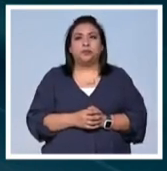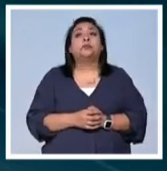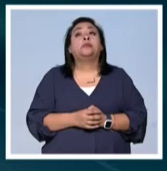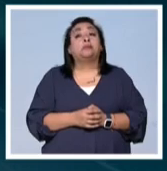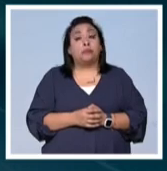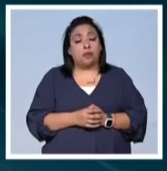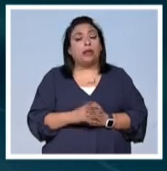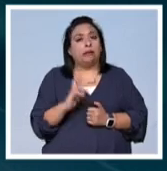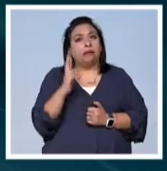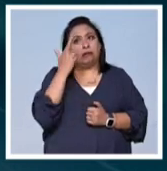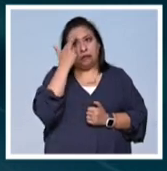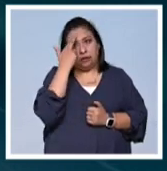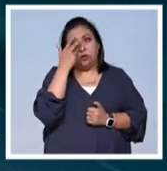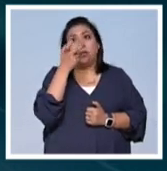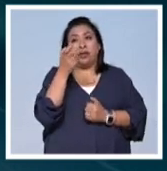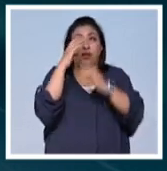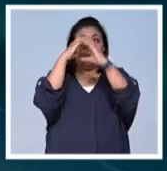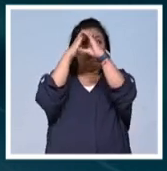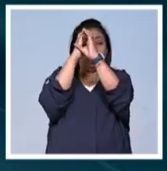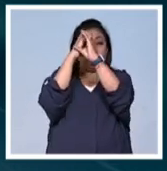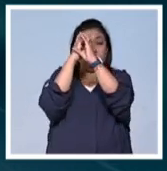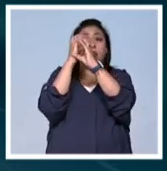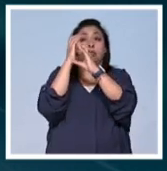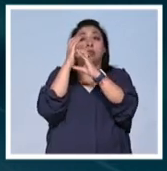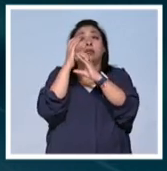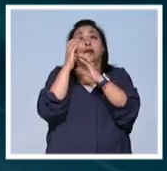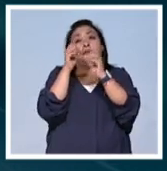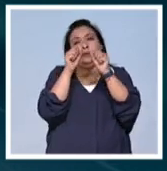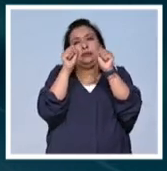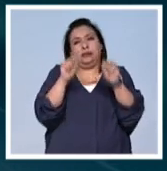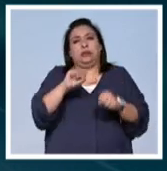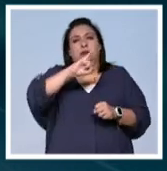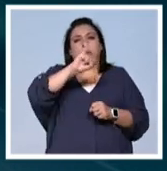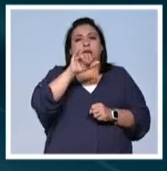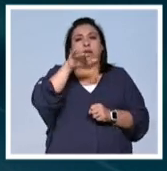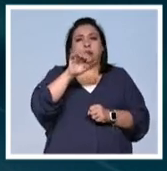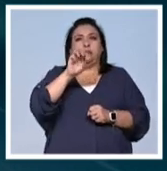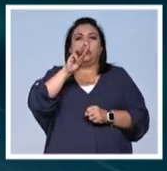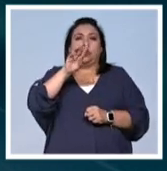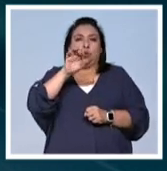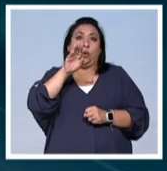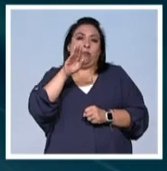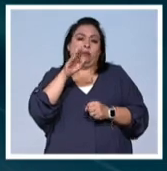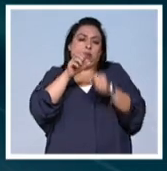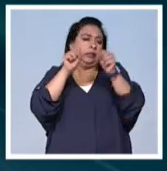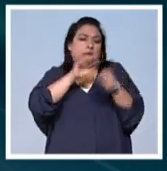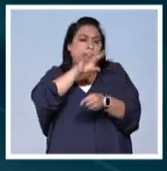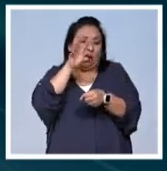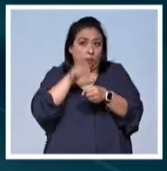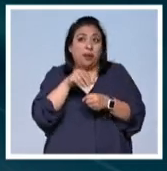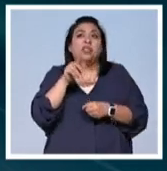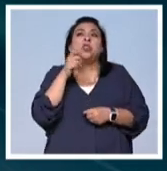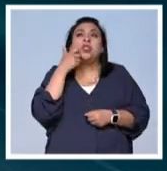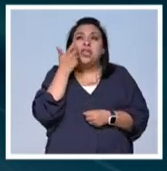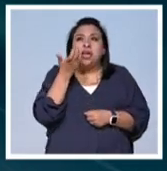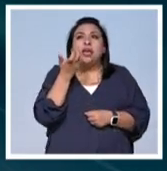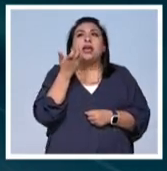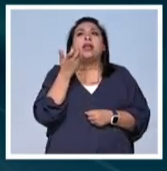pues si no hay que olvidar que este telescopio Bueno este este sistema James webb porque es todo un sistema lo que busca es